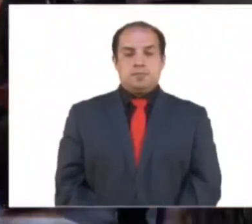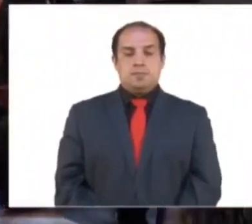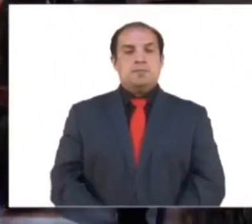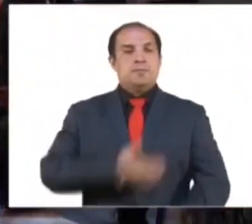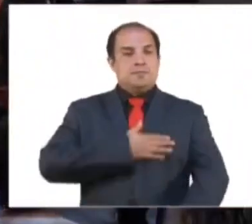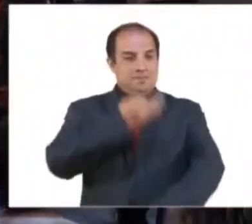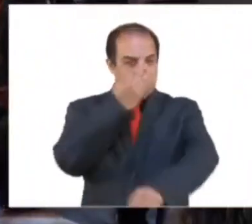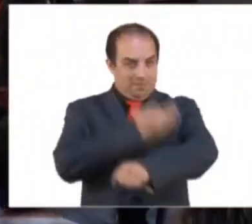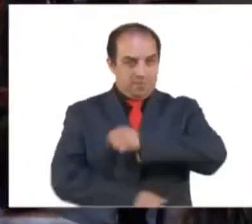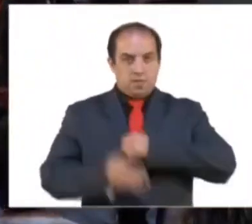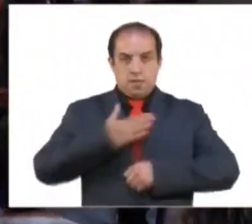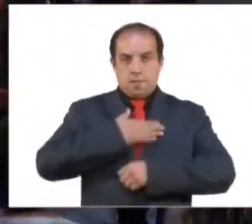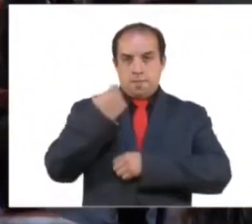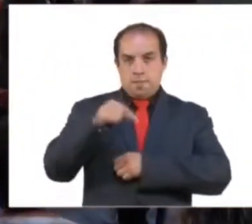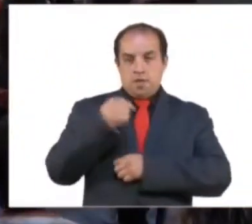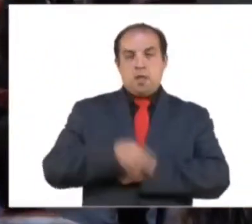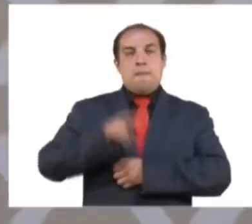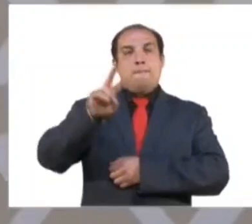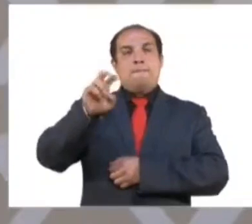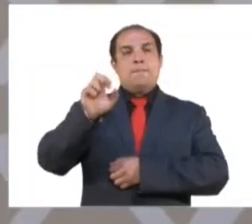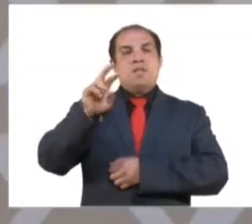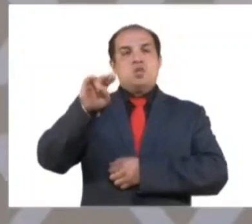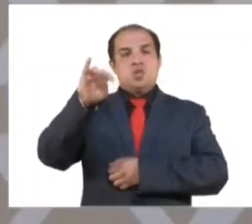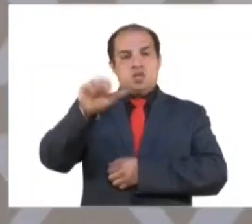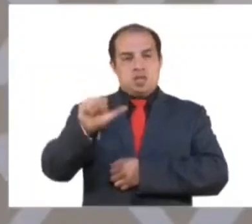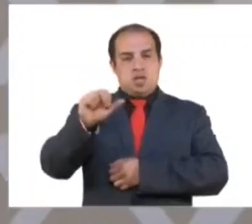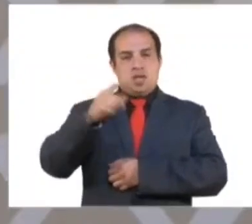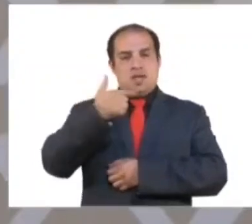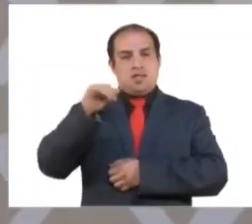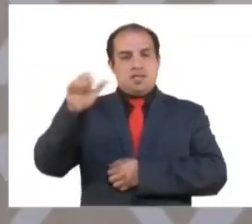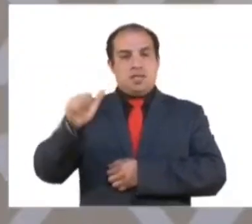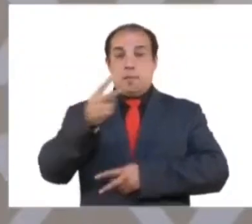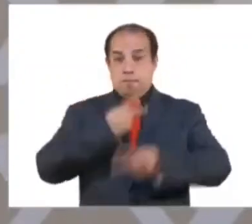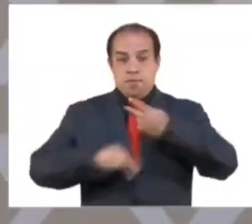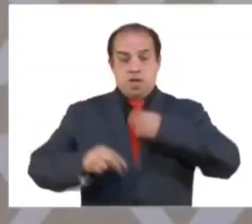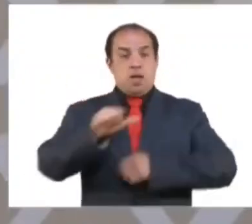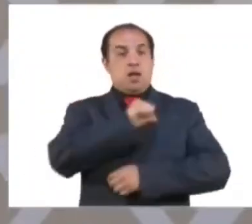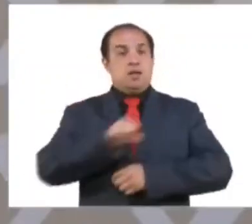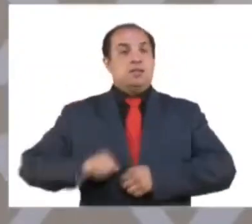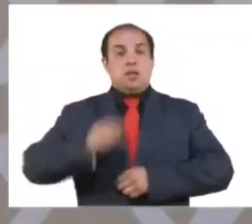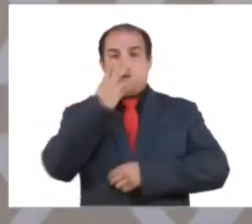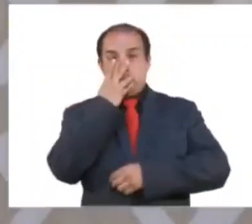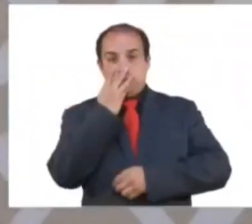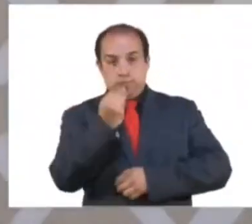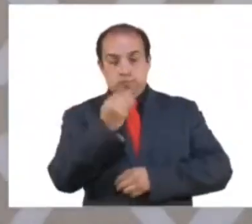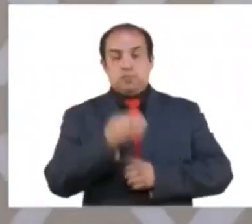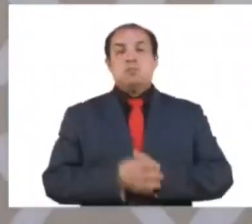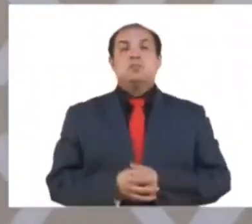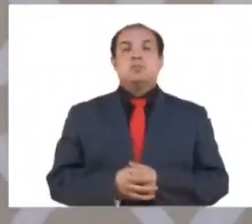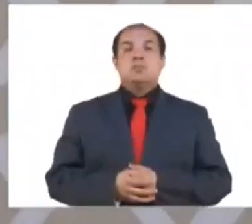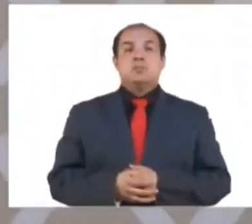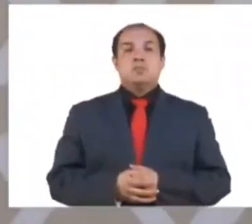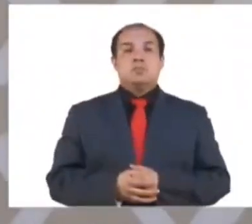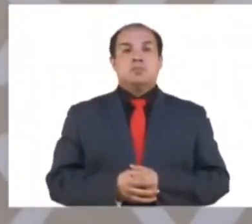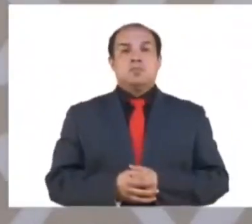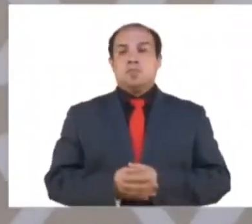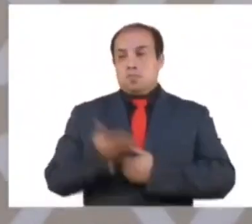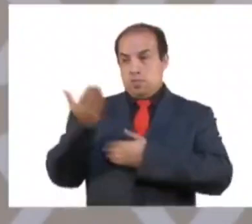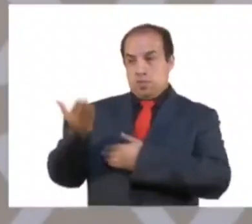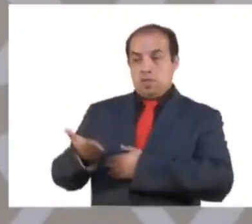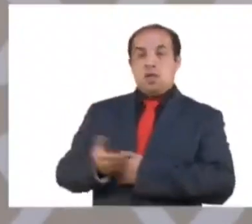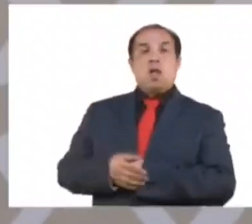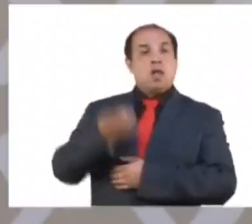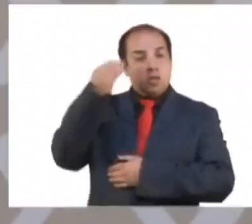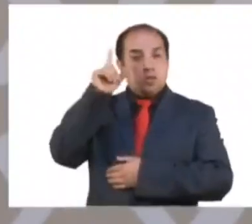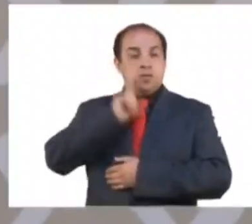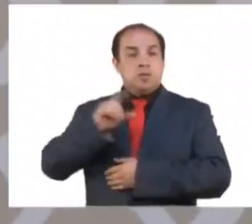Buenas tardes, mi nombre es Verónica García, vengo de la Alcaldía Coyoacán. Vengo a agradecerle a la doctora Sheinbaum por